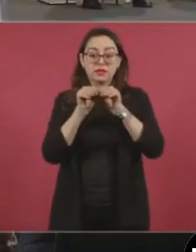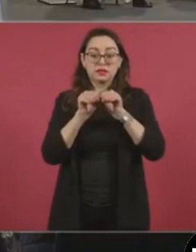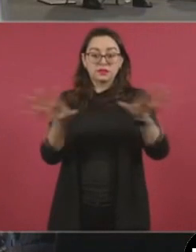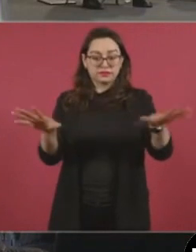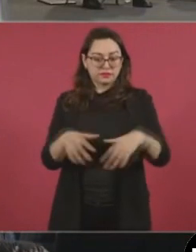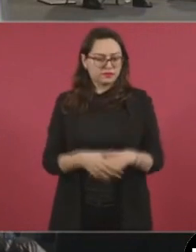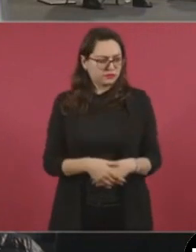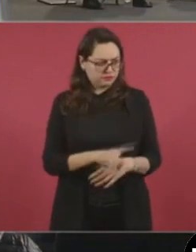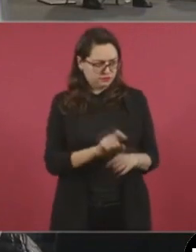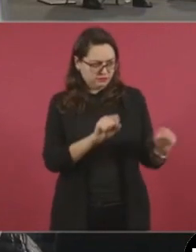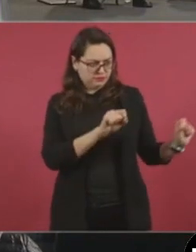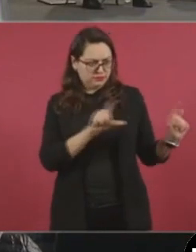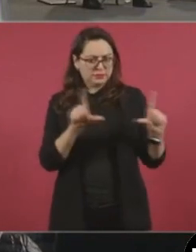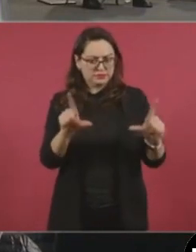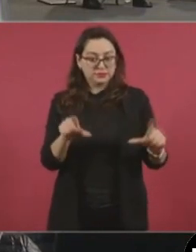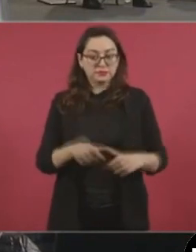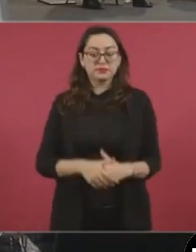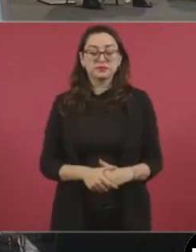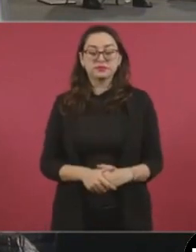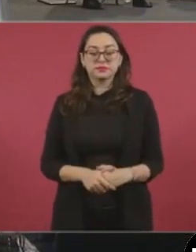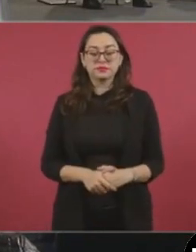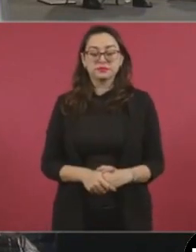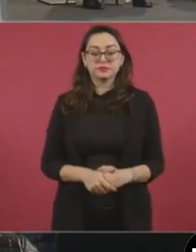¿Por qué no lo pones?